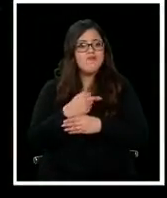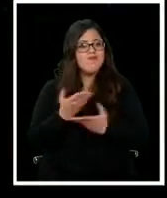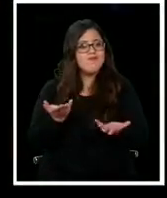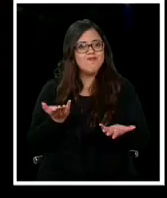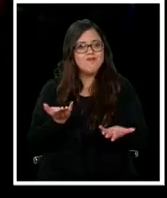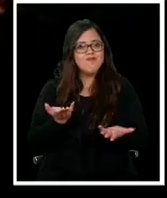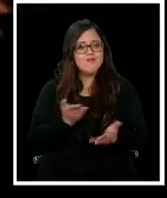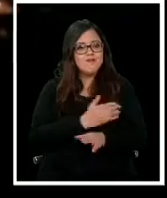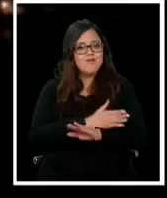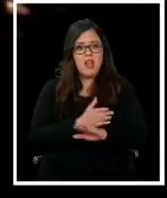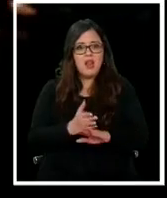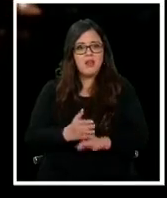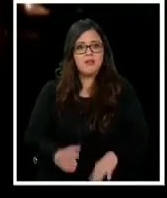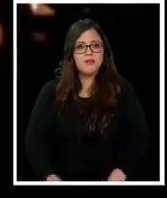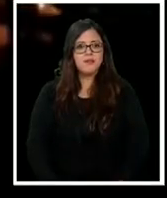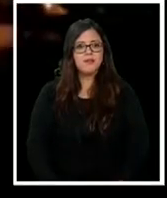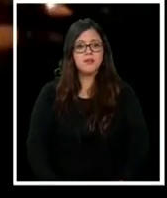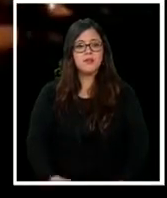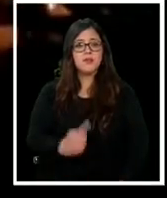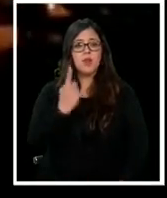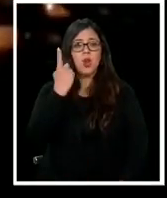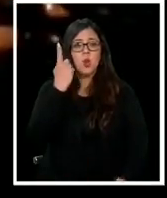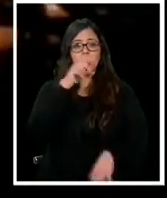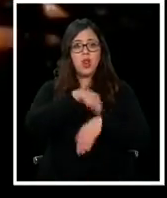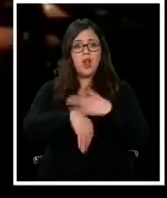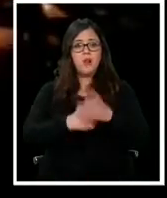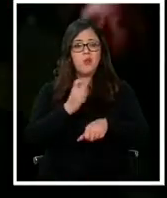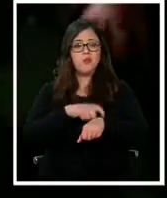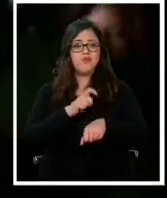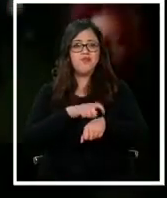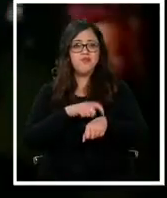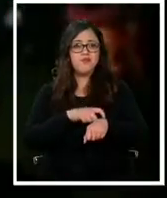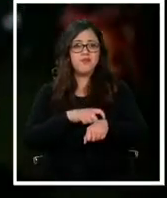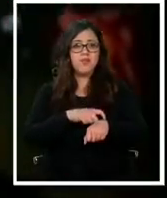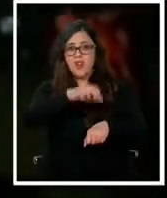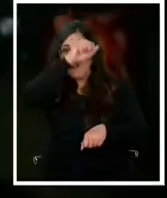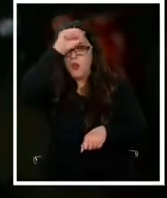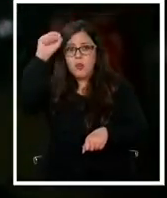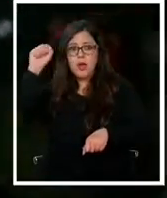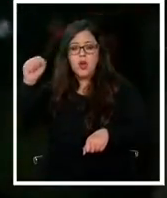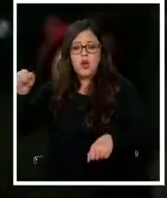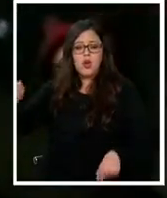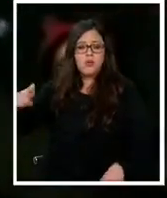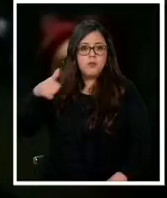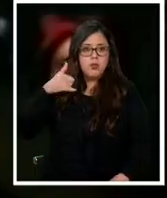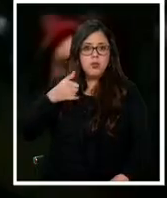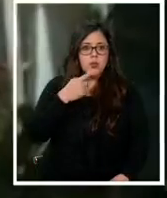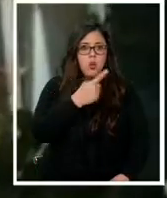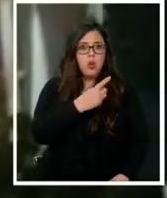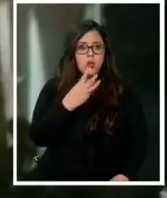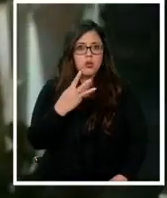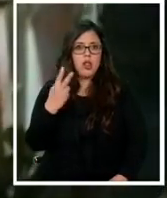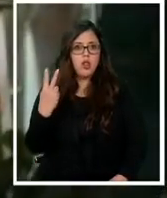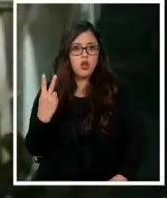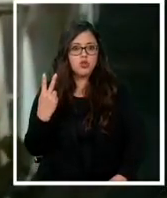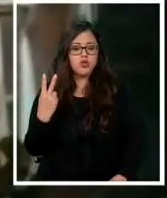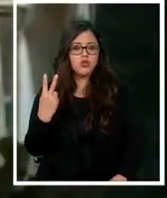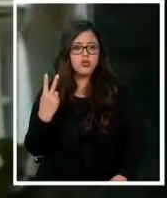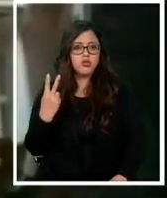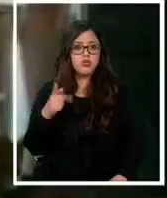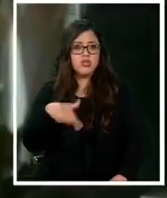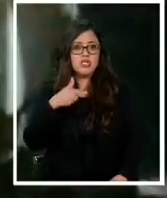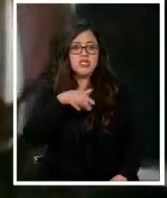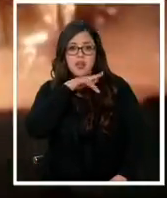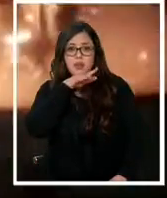tarde. Pasada la 1 de la mañana fue la hora en que bomberos recibió la llamada al 132.